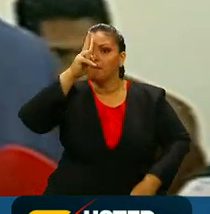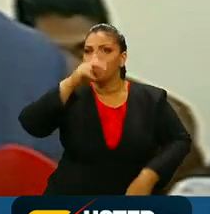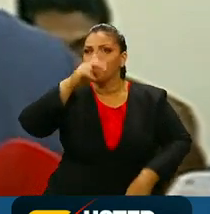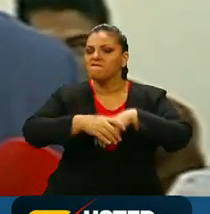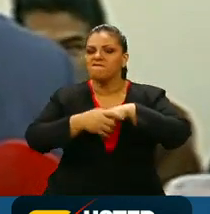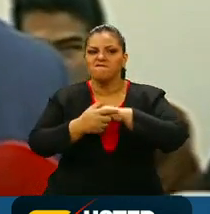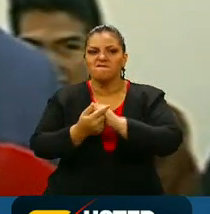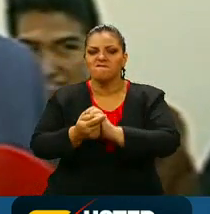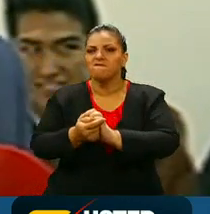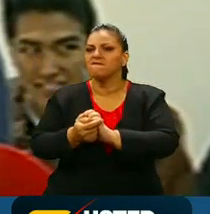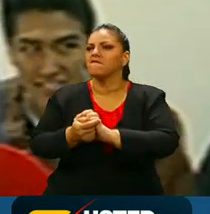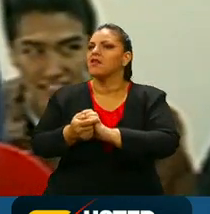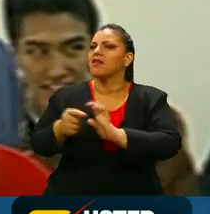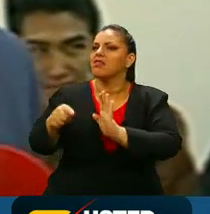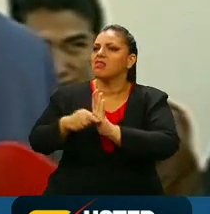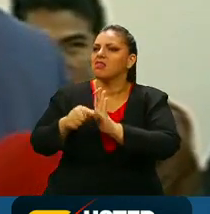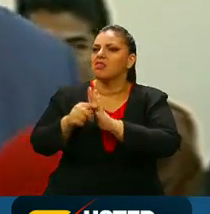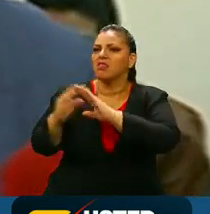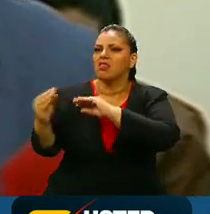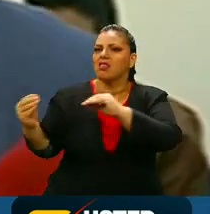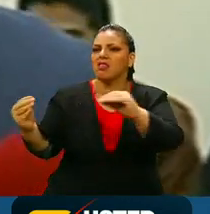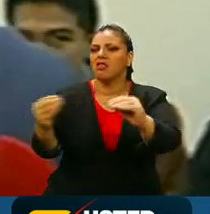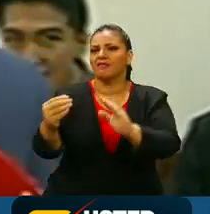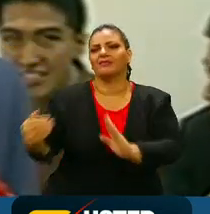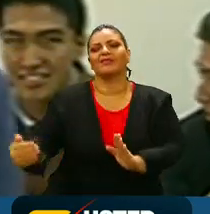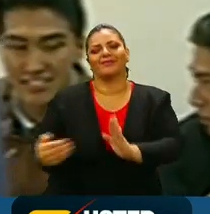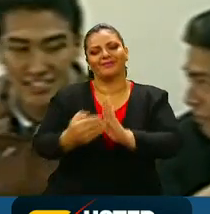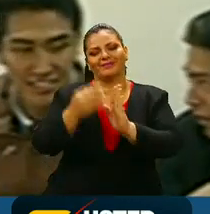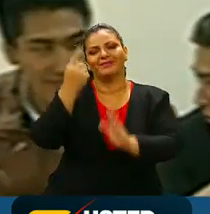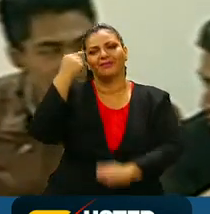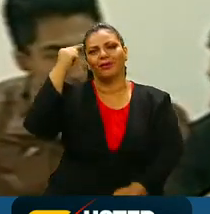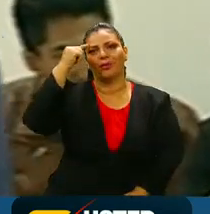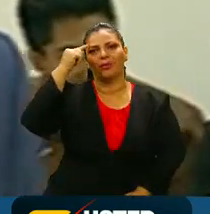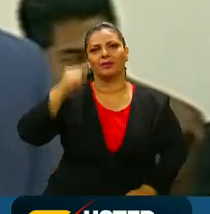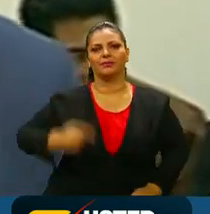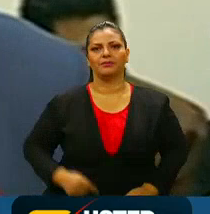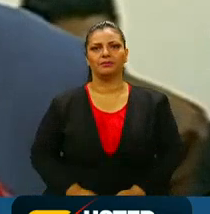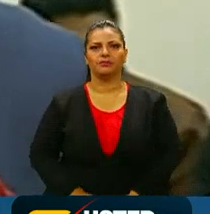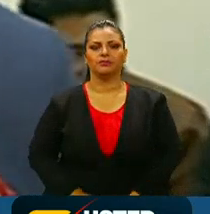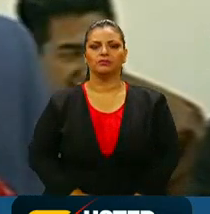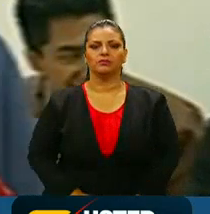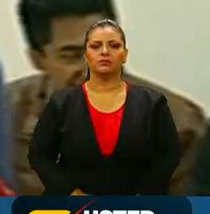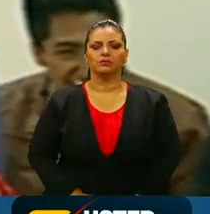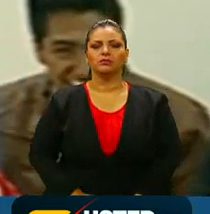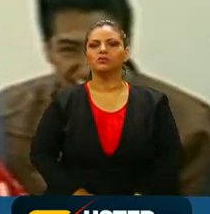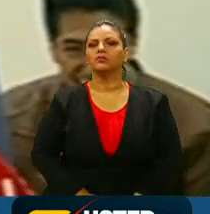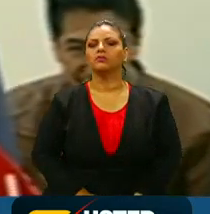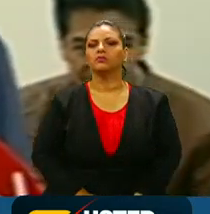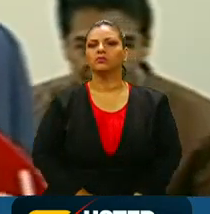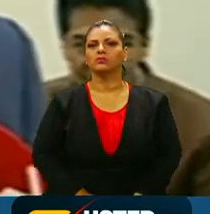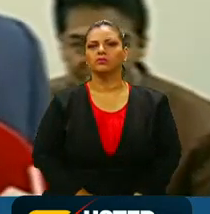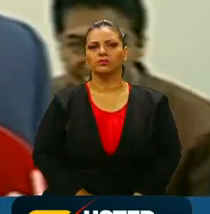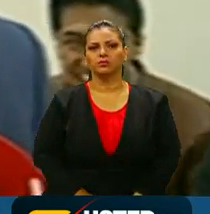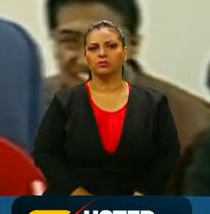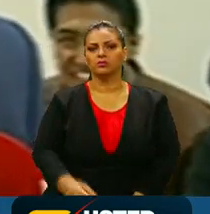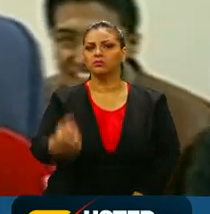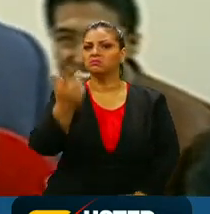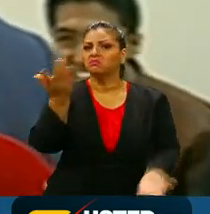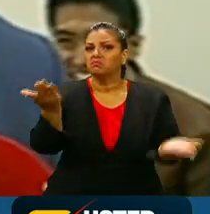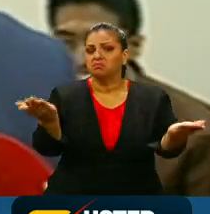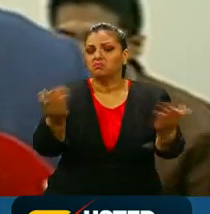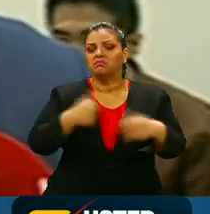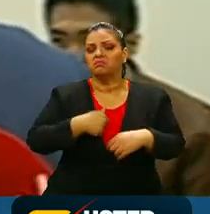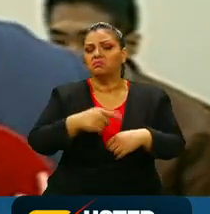del partido político opositor. Debemos rechazar de aceptar el resultado que sea. Como siempre ha sido en profunda